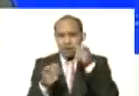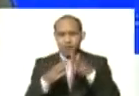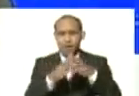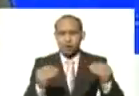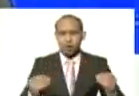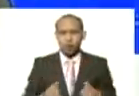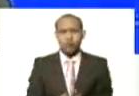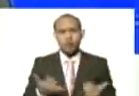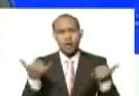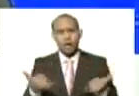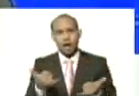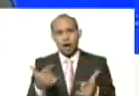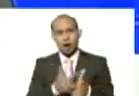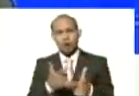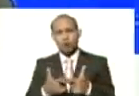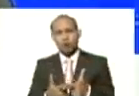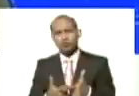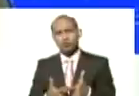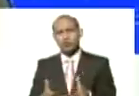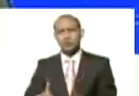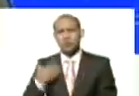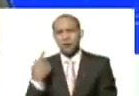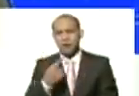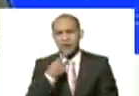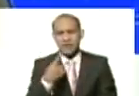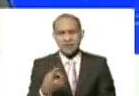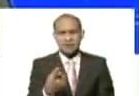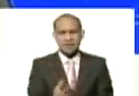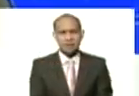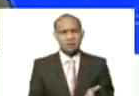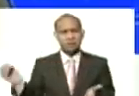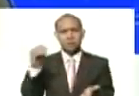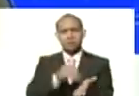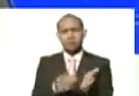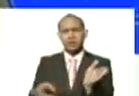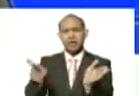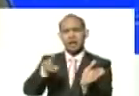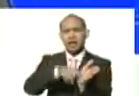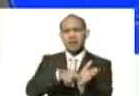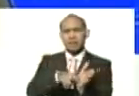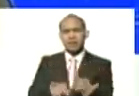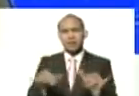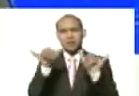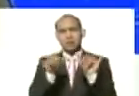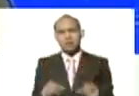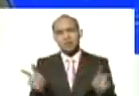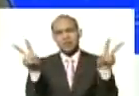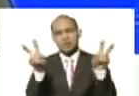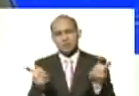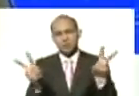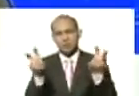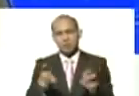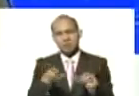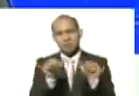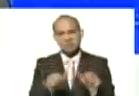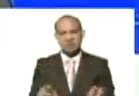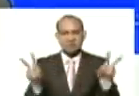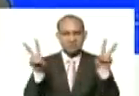Y ahora entonces dicen, vuelven a repetir el refrito. El refrito, es un